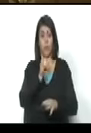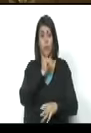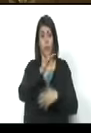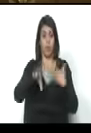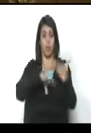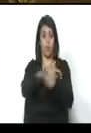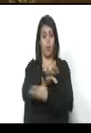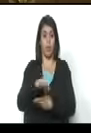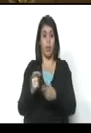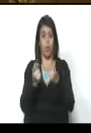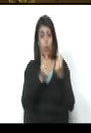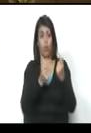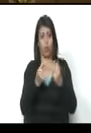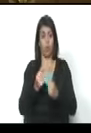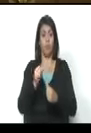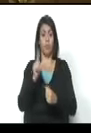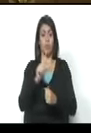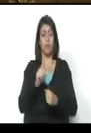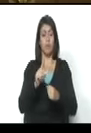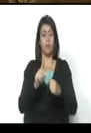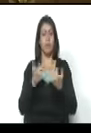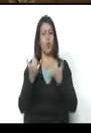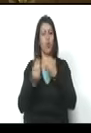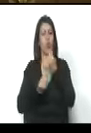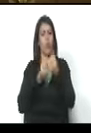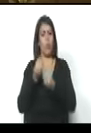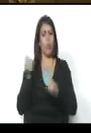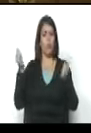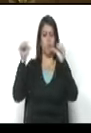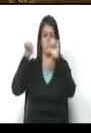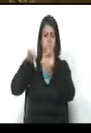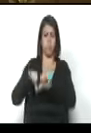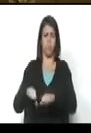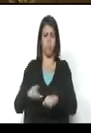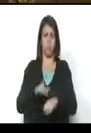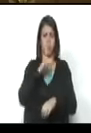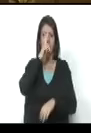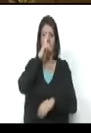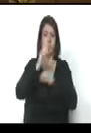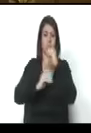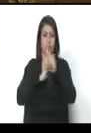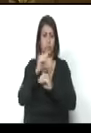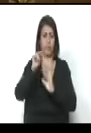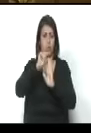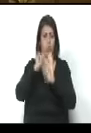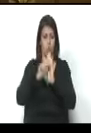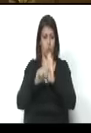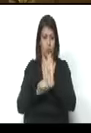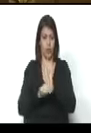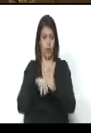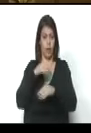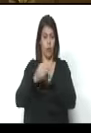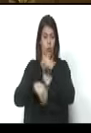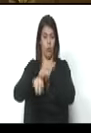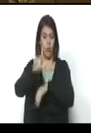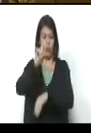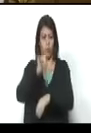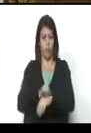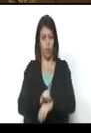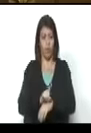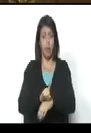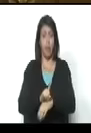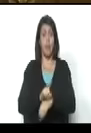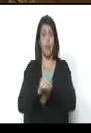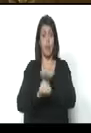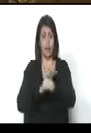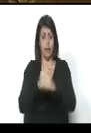crisis económica sin poner en la mesa el efecto perturbador y criminal de las medidas coercitivas, unilaterales, criminales